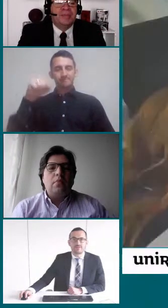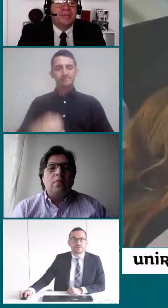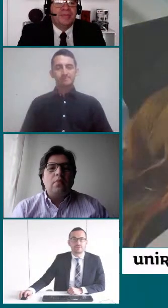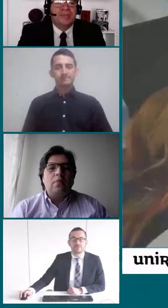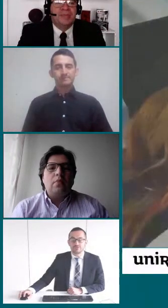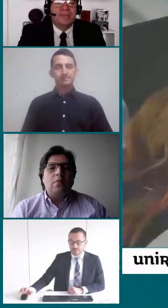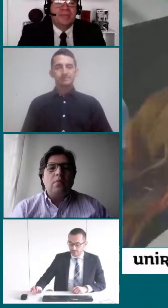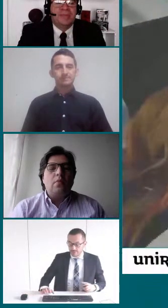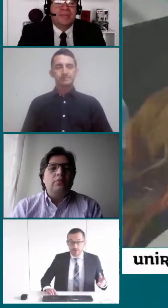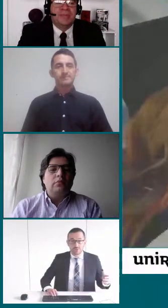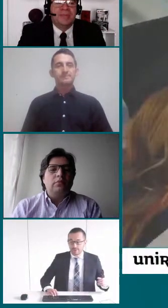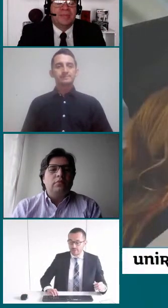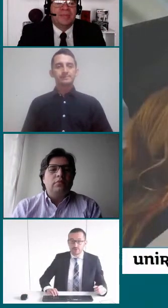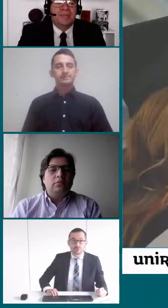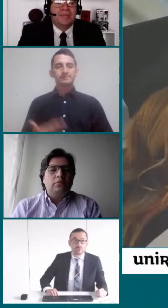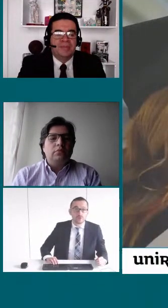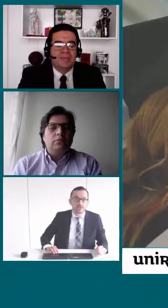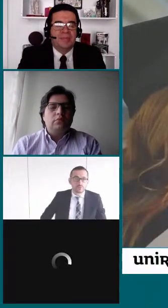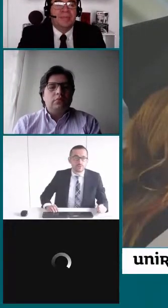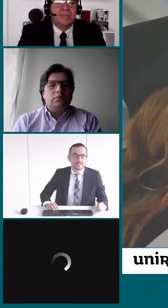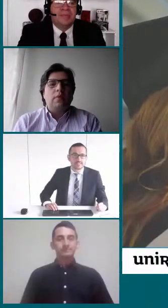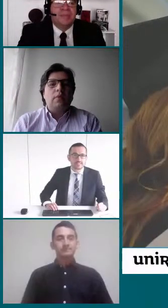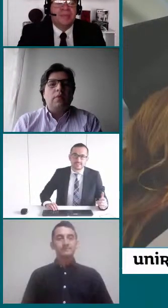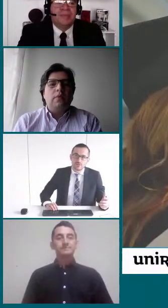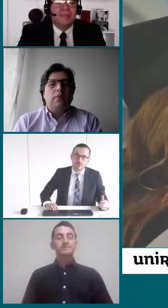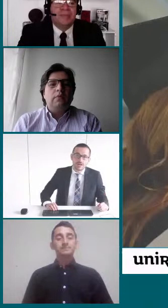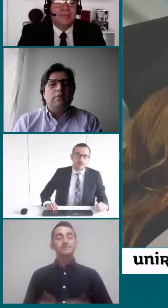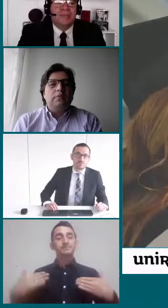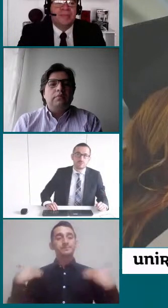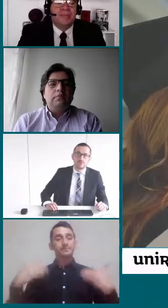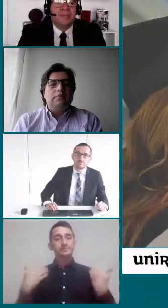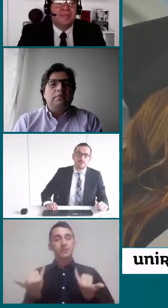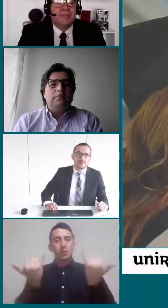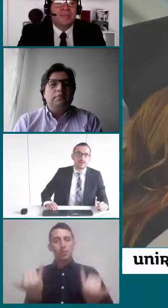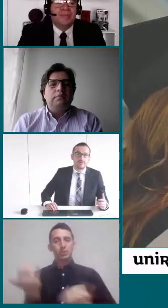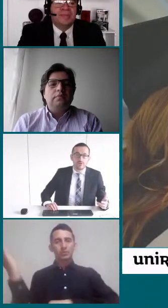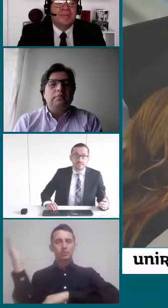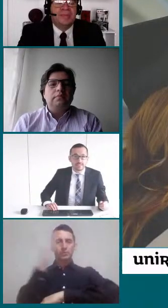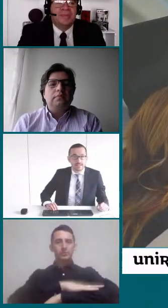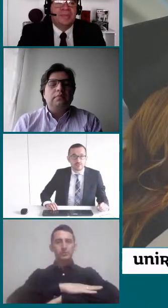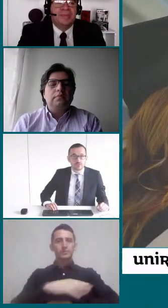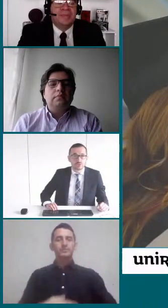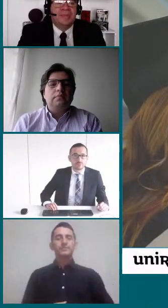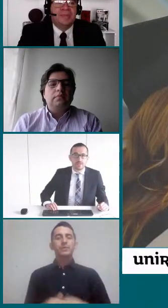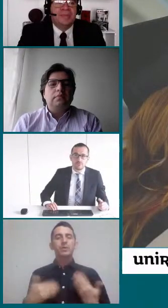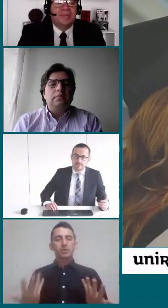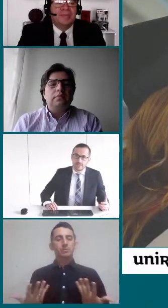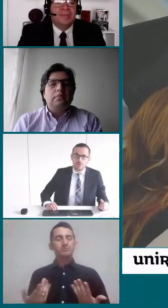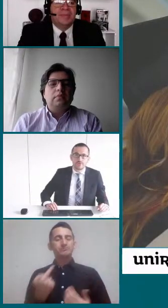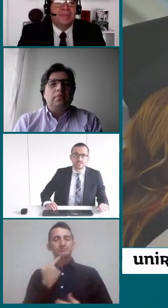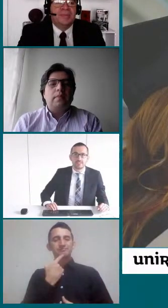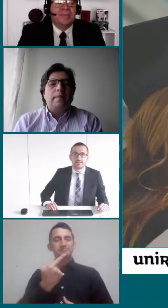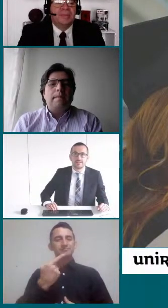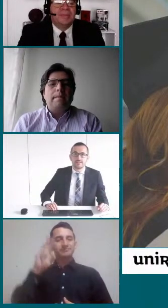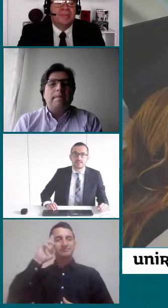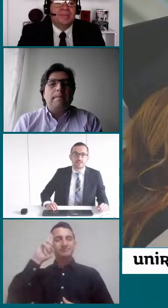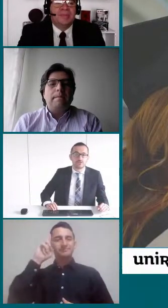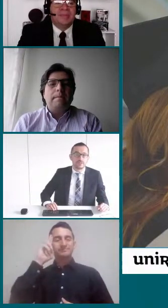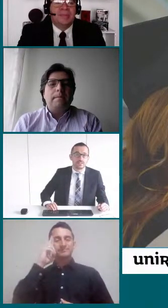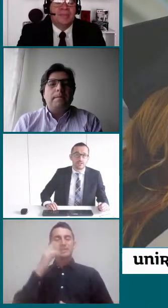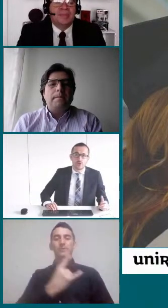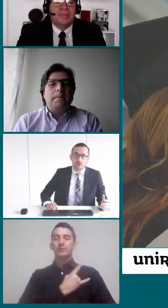Vale, perfecto. Entonces, pues bueno, para nosotros es muy grato poder estar en esta jornada. Como bien lo decía, nosotros venimos de la